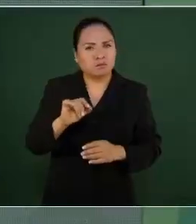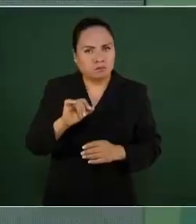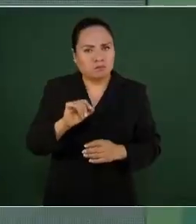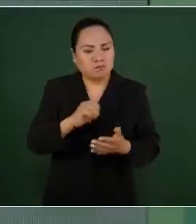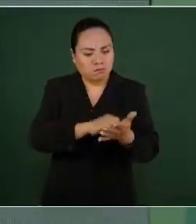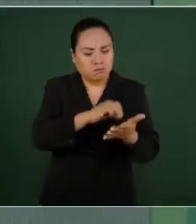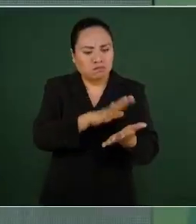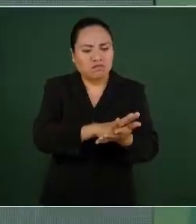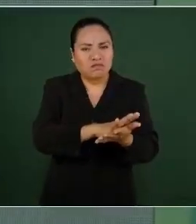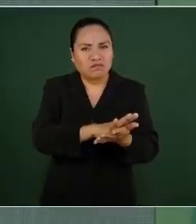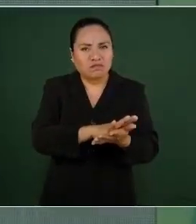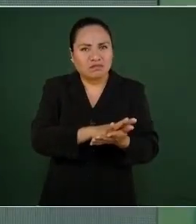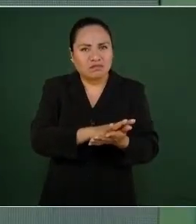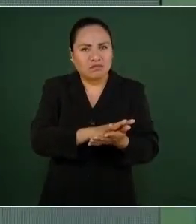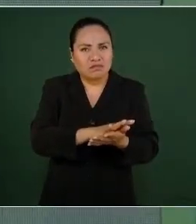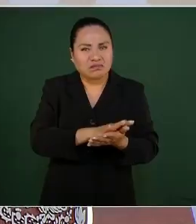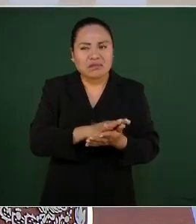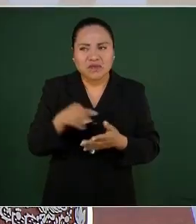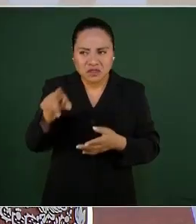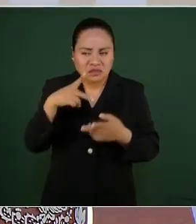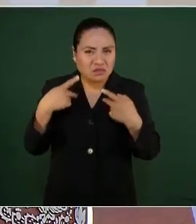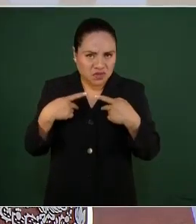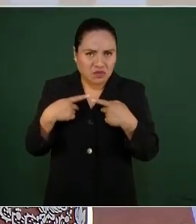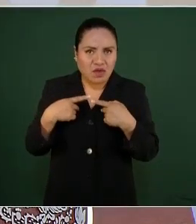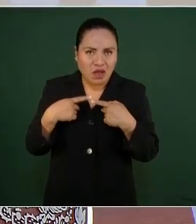yo estoy seguro que le va a ir muy bien